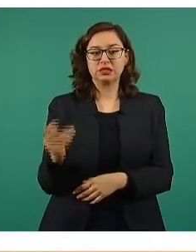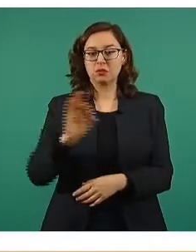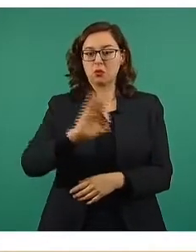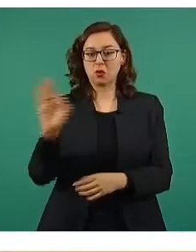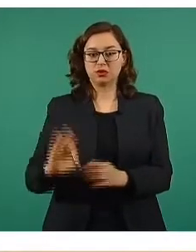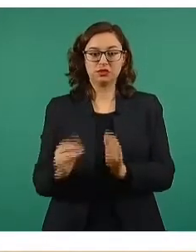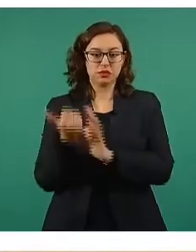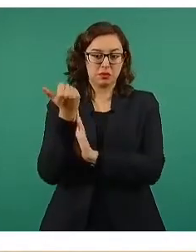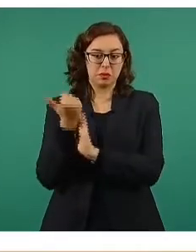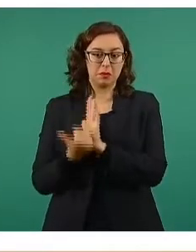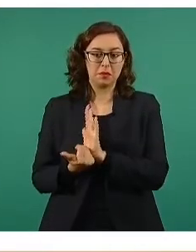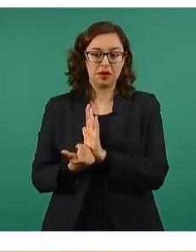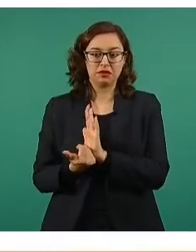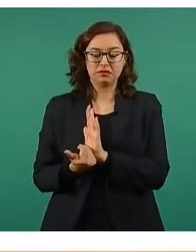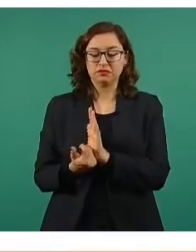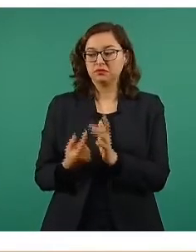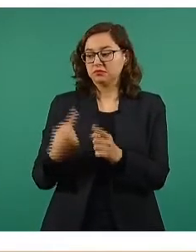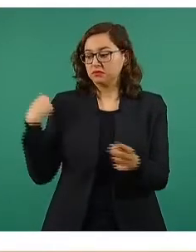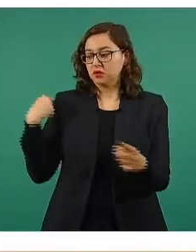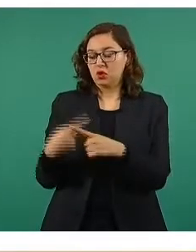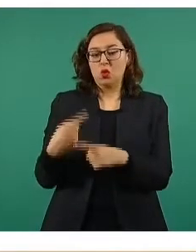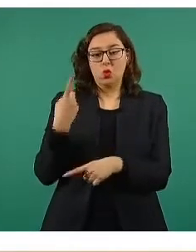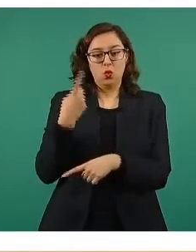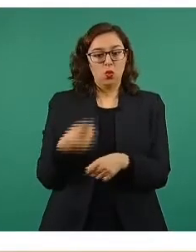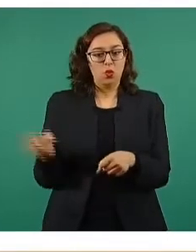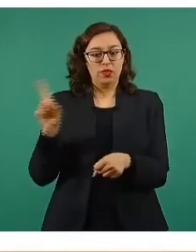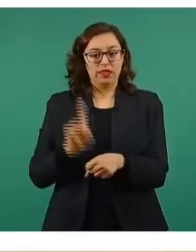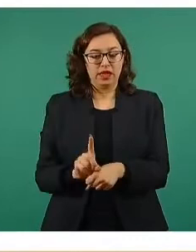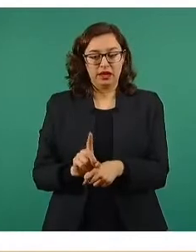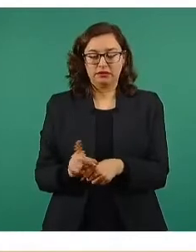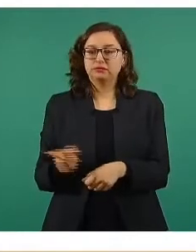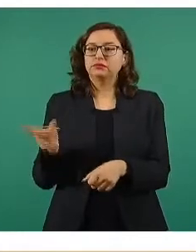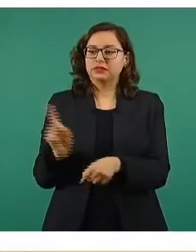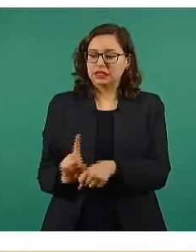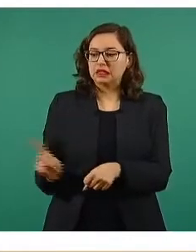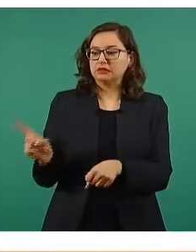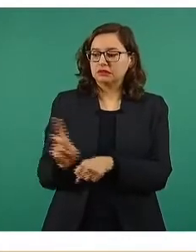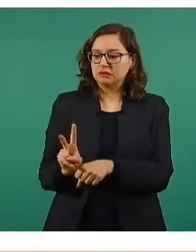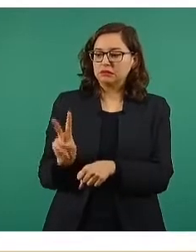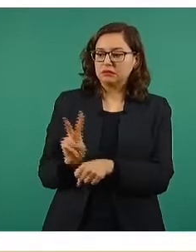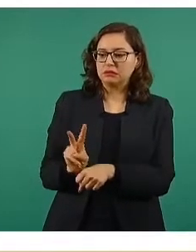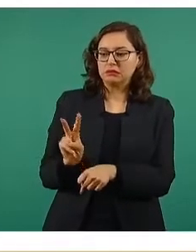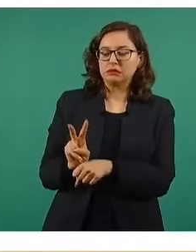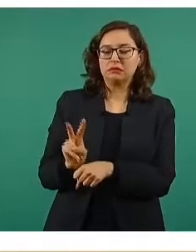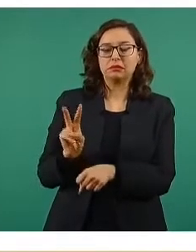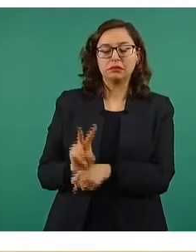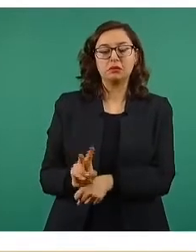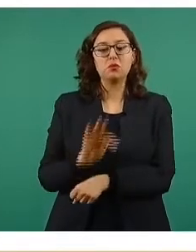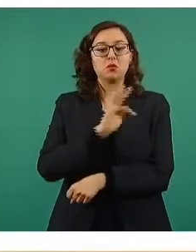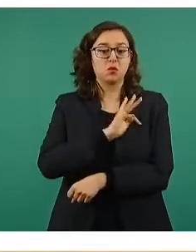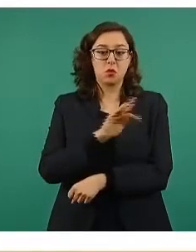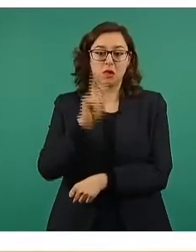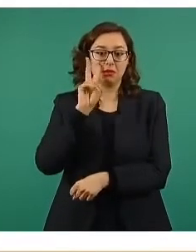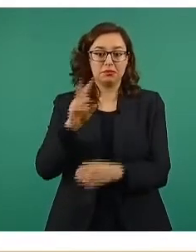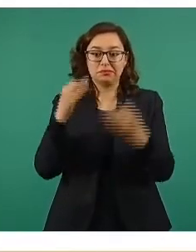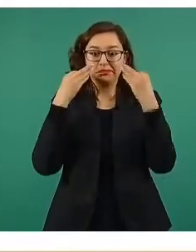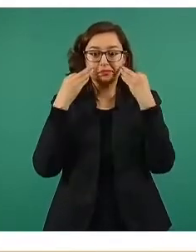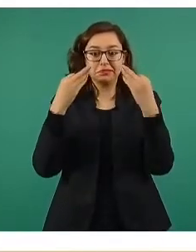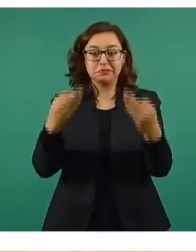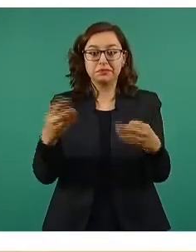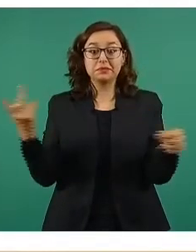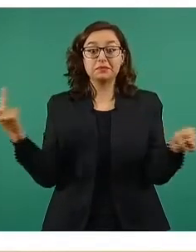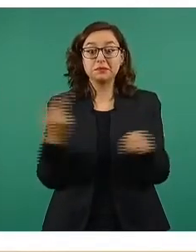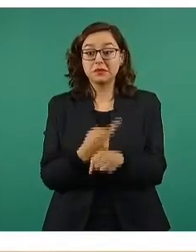actual. Hace 24 horas, la ocupación hospitalaria la monitoreamos día con día, y como pueden ustedes constatar, a lo largo